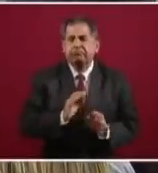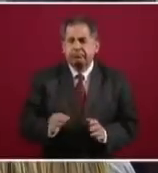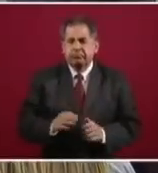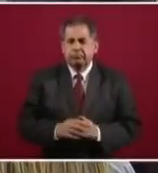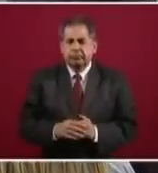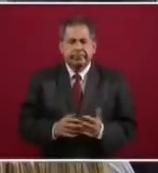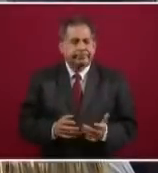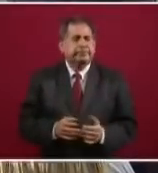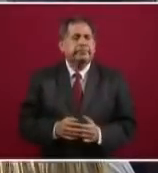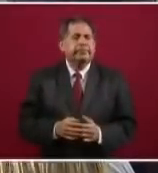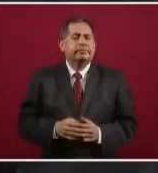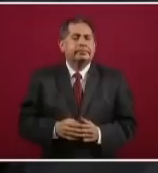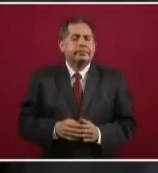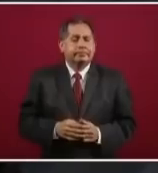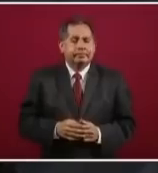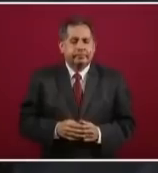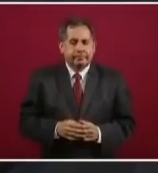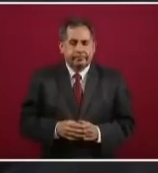Esto